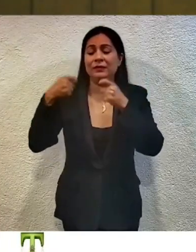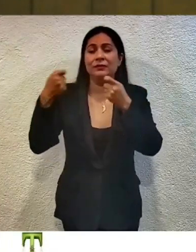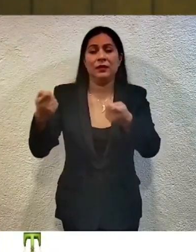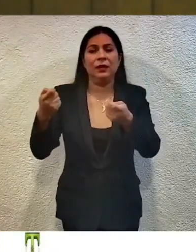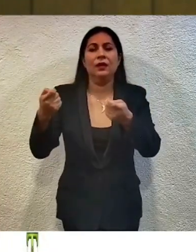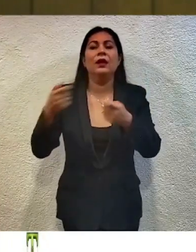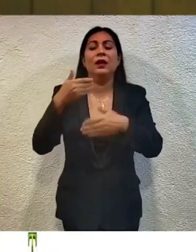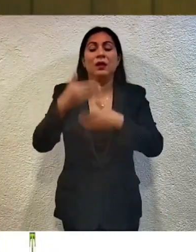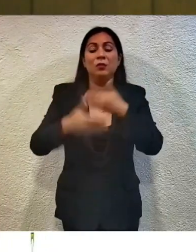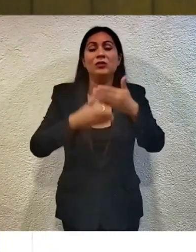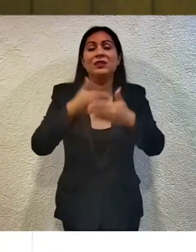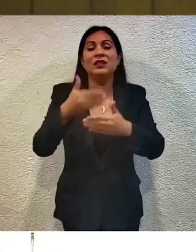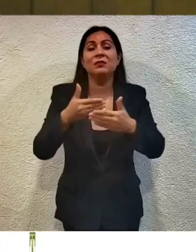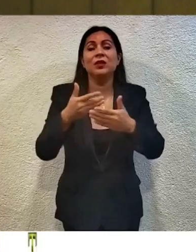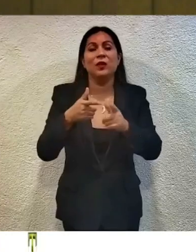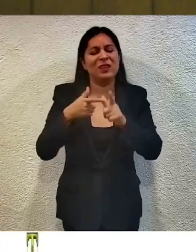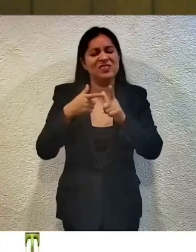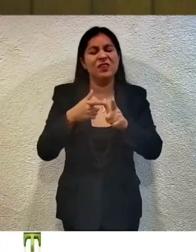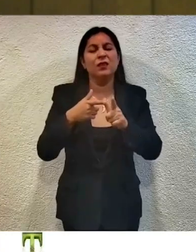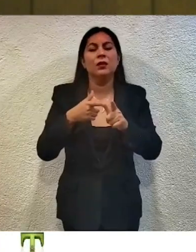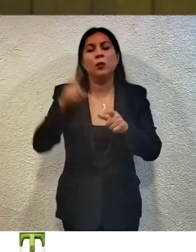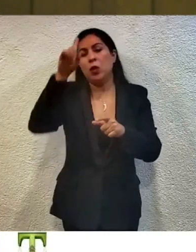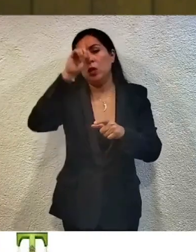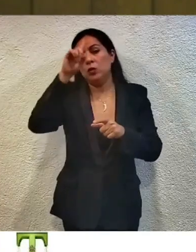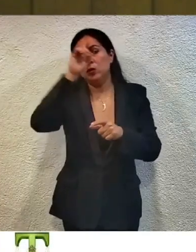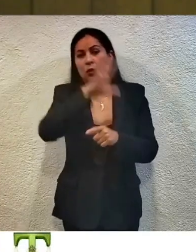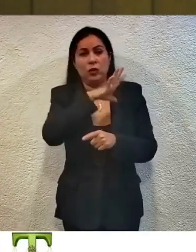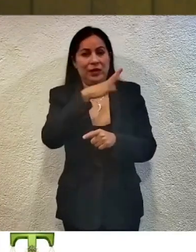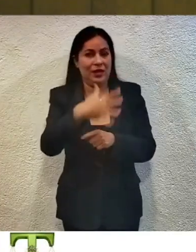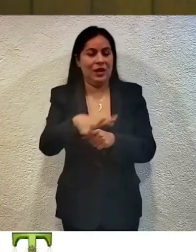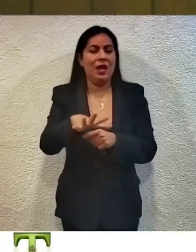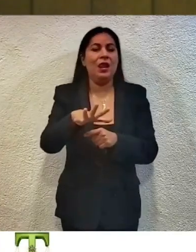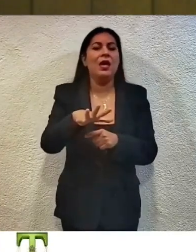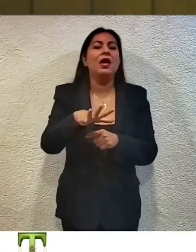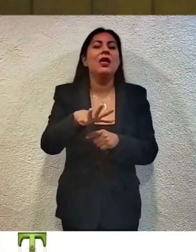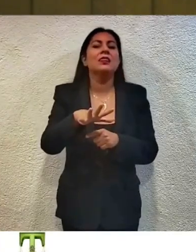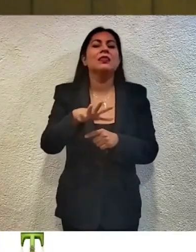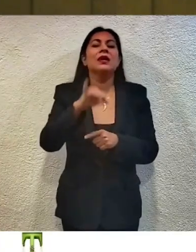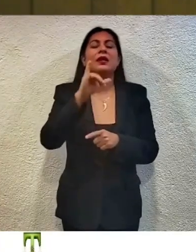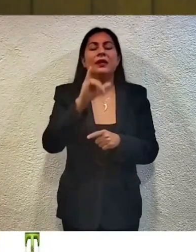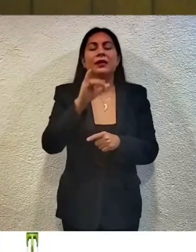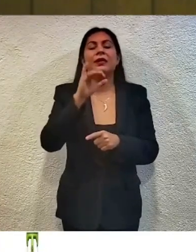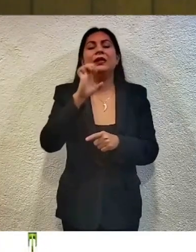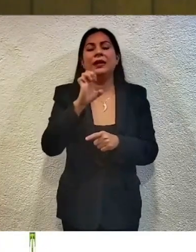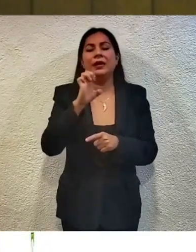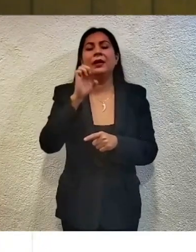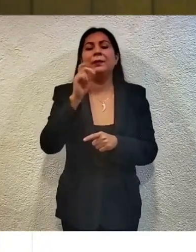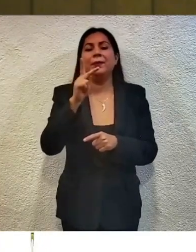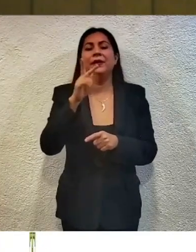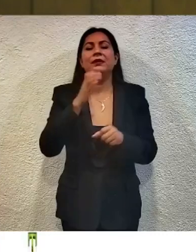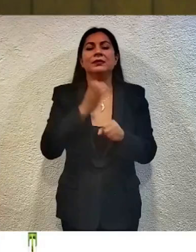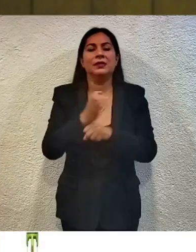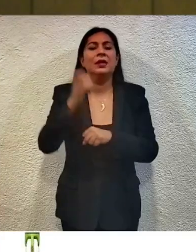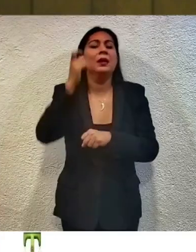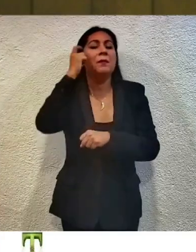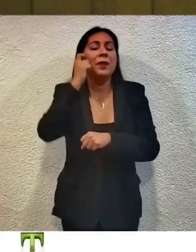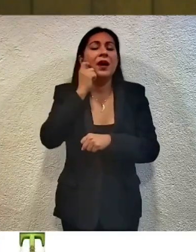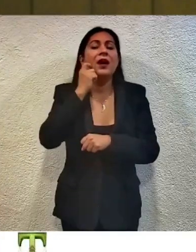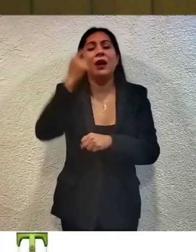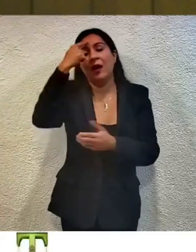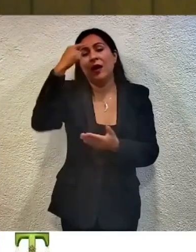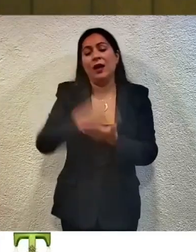el procedimiento a seguir por el Consejo General del Instituto Electoral para distribuir